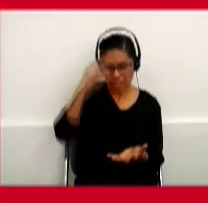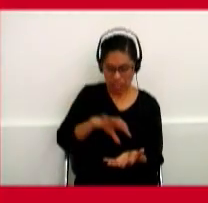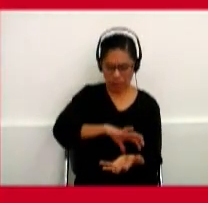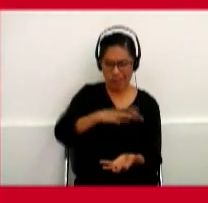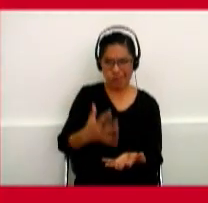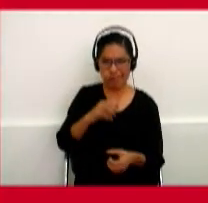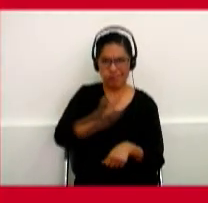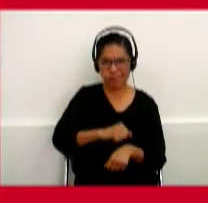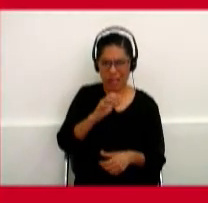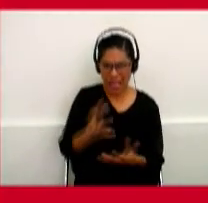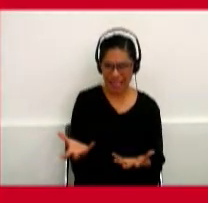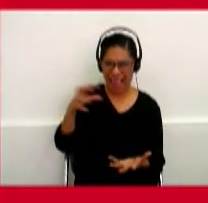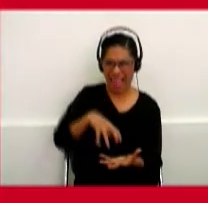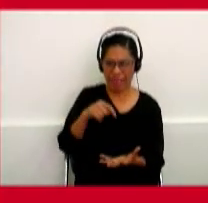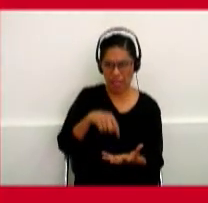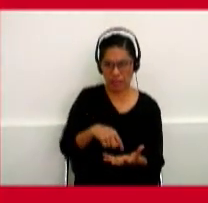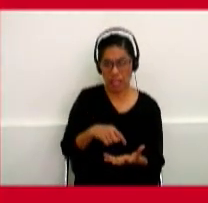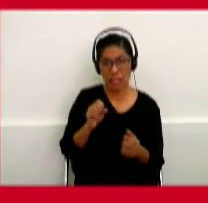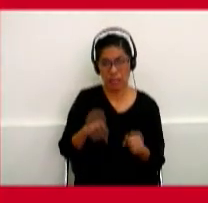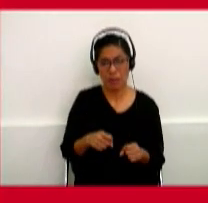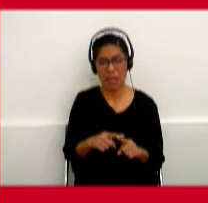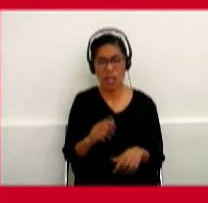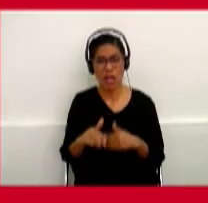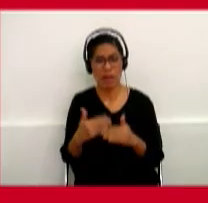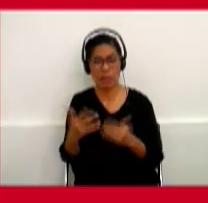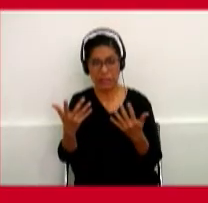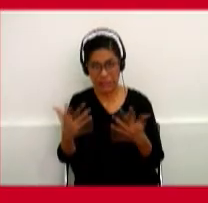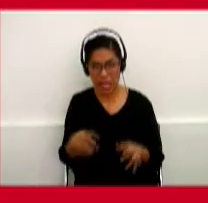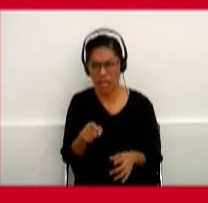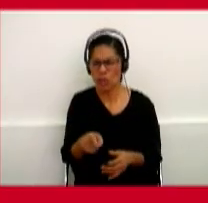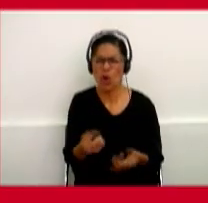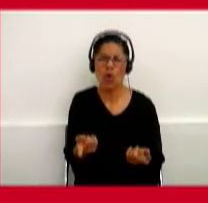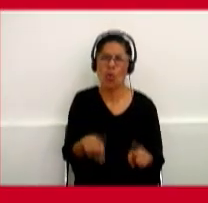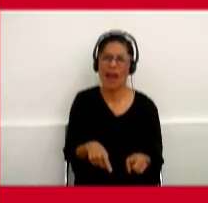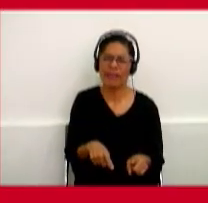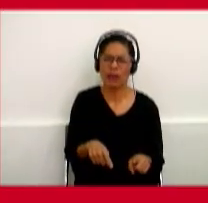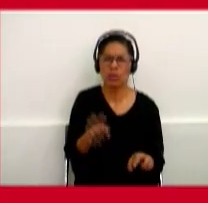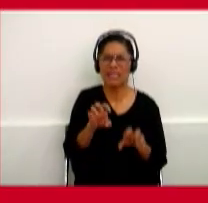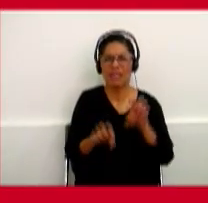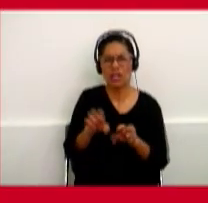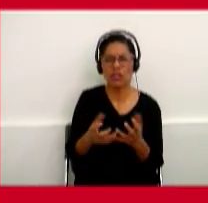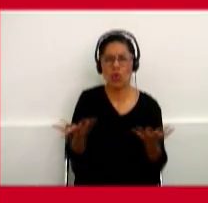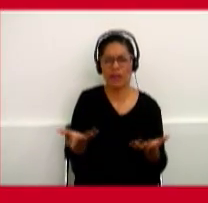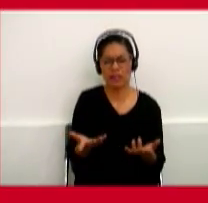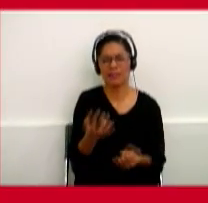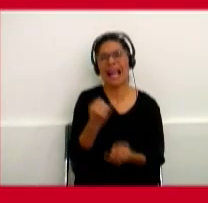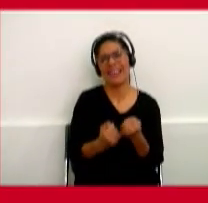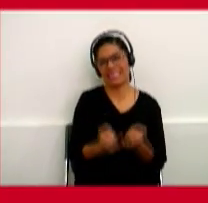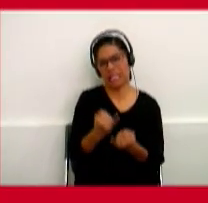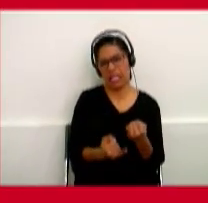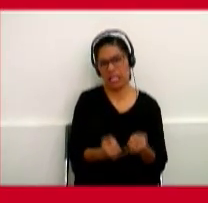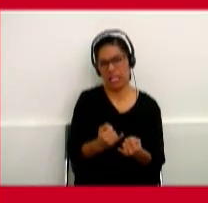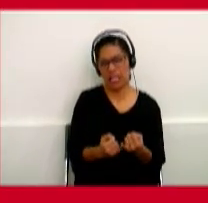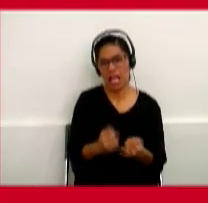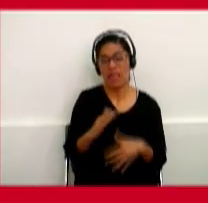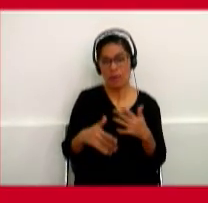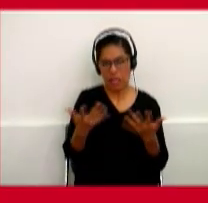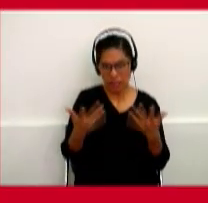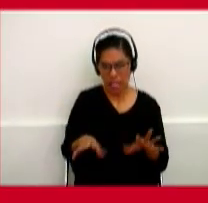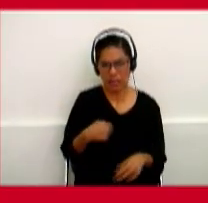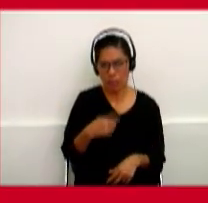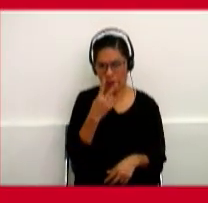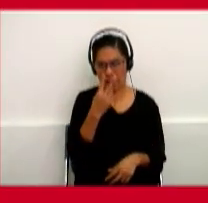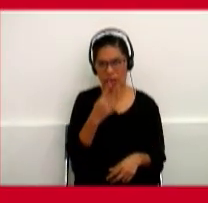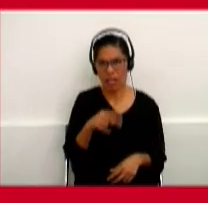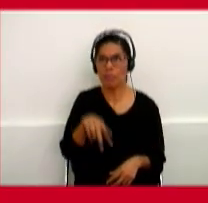que existen ahí, típicamente uno hace esta evaluación al final del evento de carga y usualmente tienen una perspectiva de arriba abajo